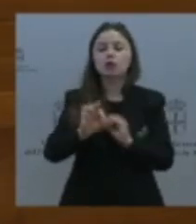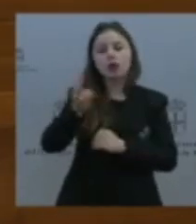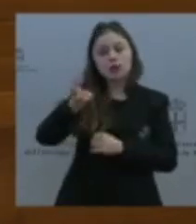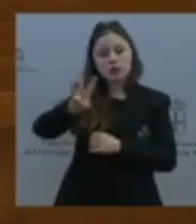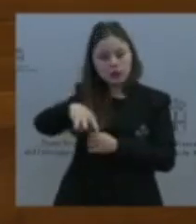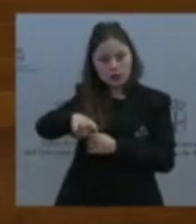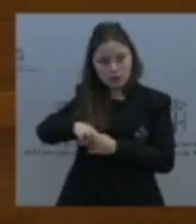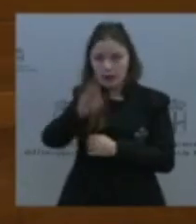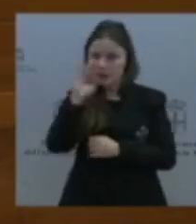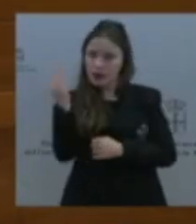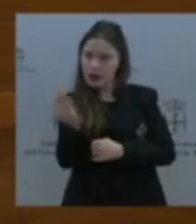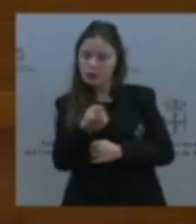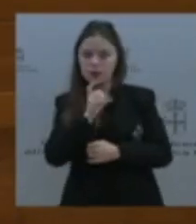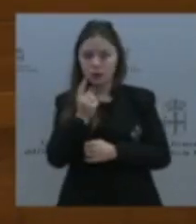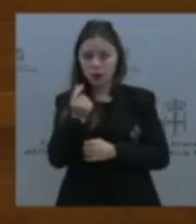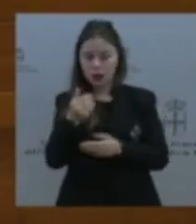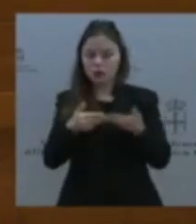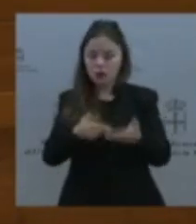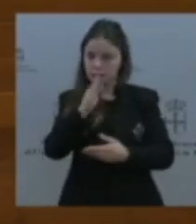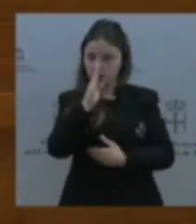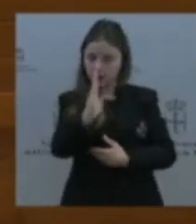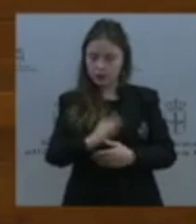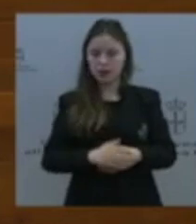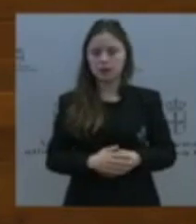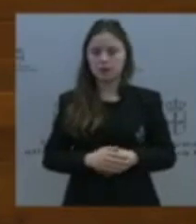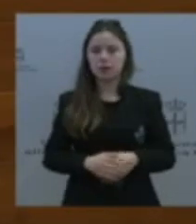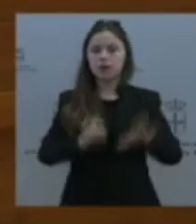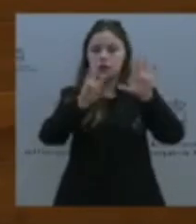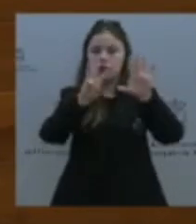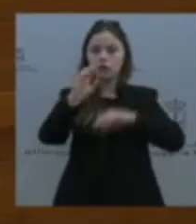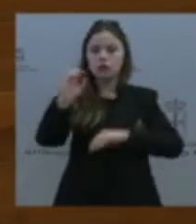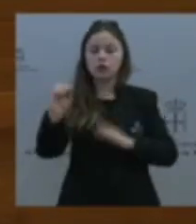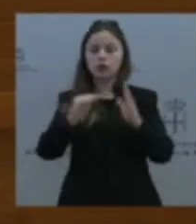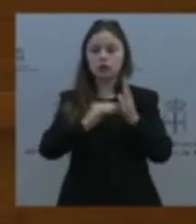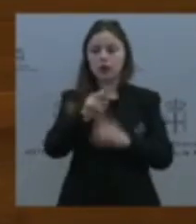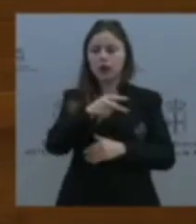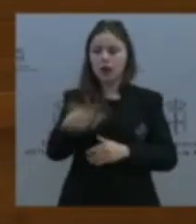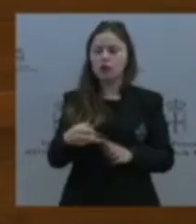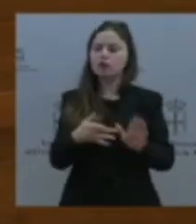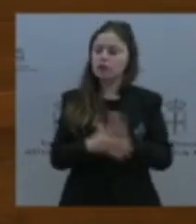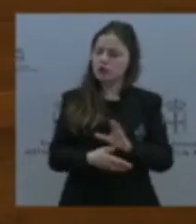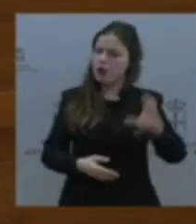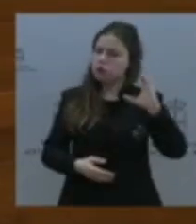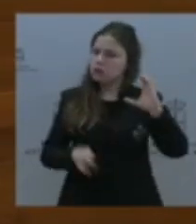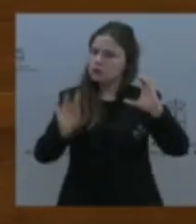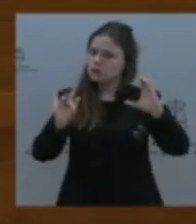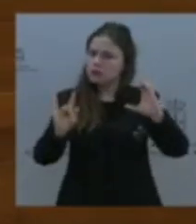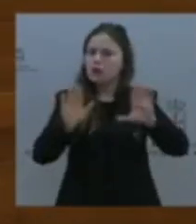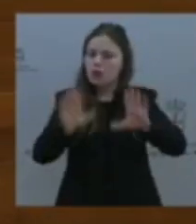directas. 800.000 euros son una cantidad importante, pero ya asumible para las arques